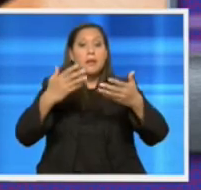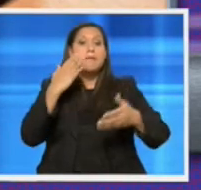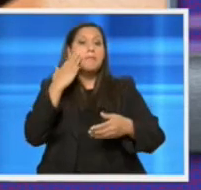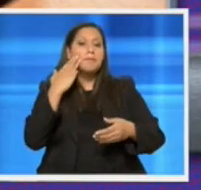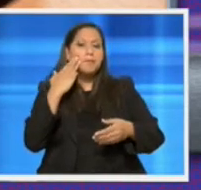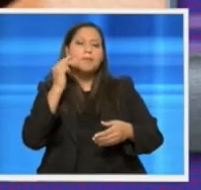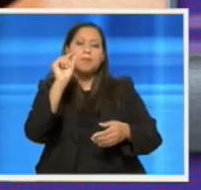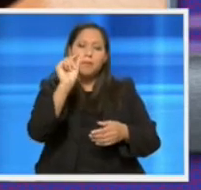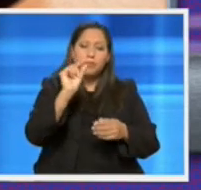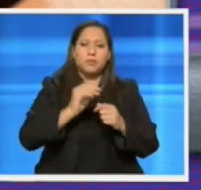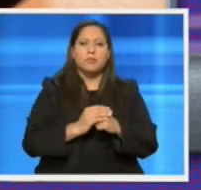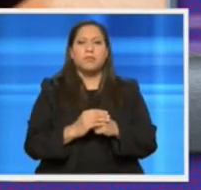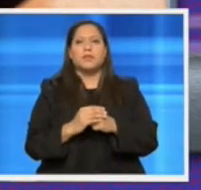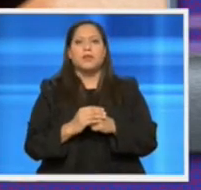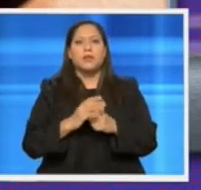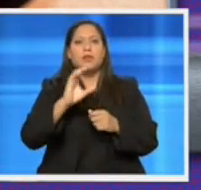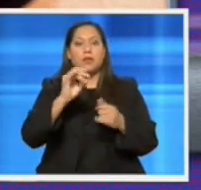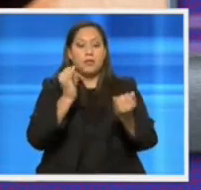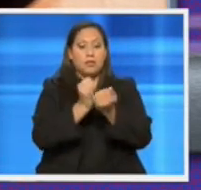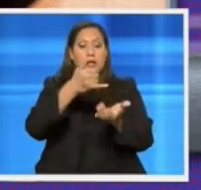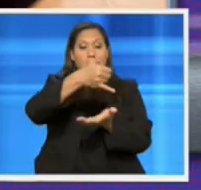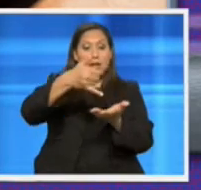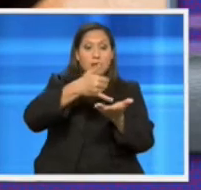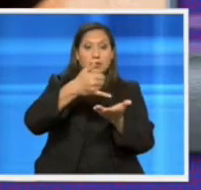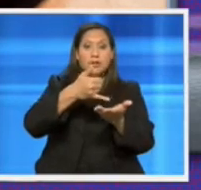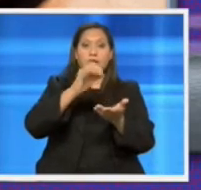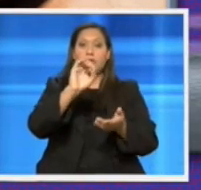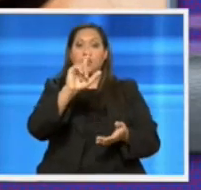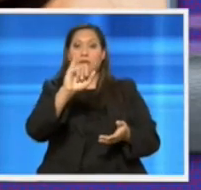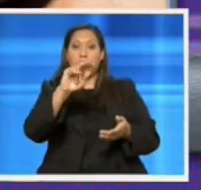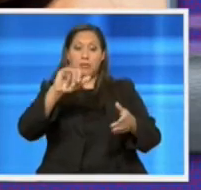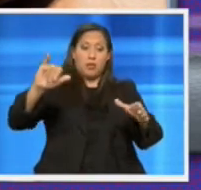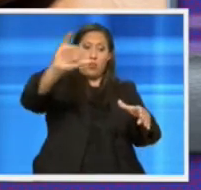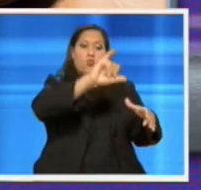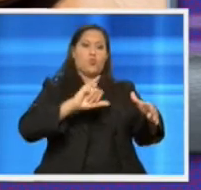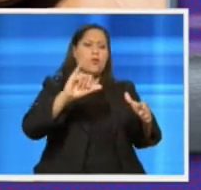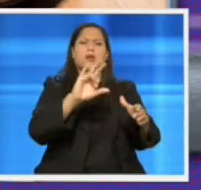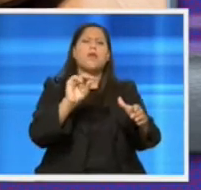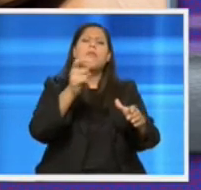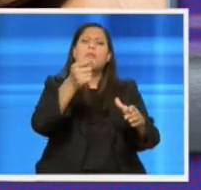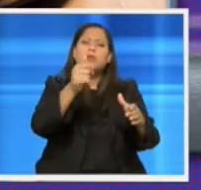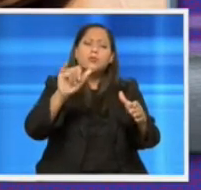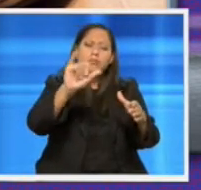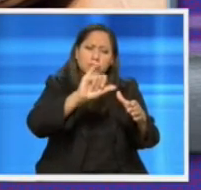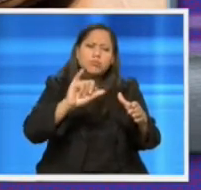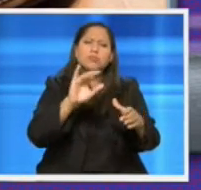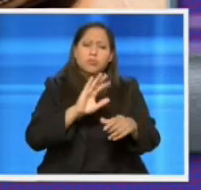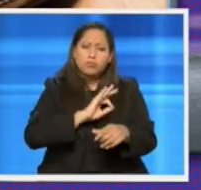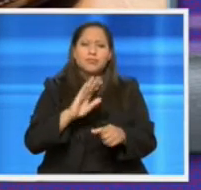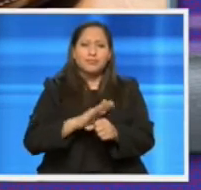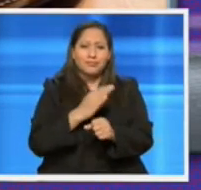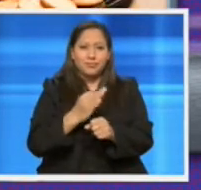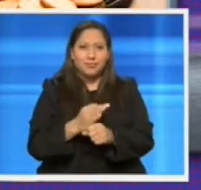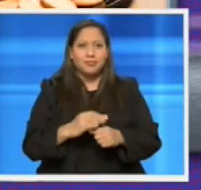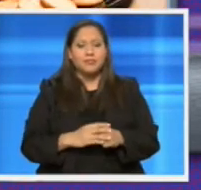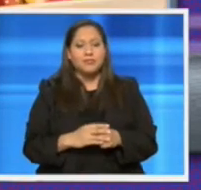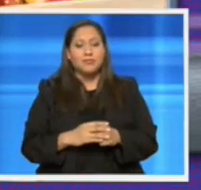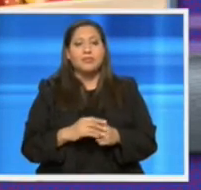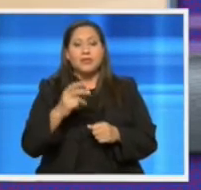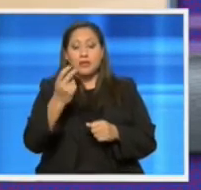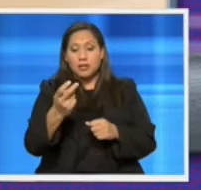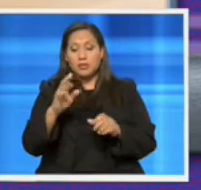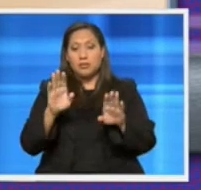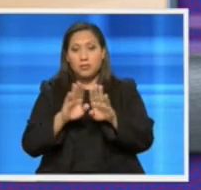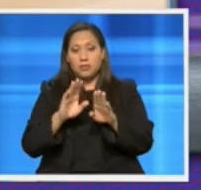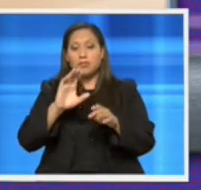No guises sumergido en aceite de oliva el bacalao. Si haces esta pequeña reducción aunado al carbohidrato, al